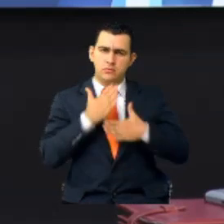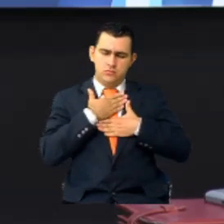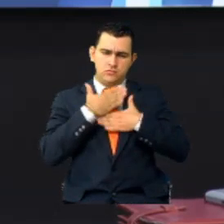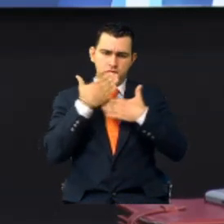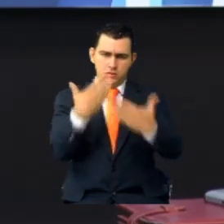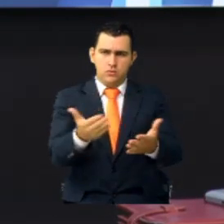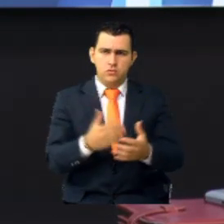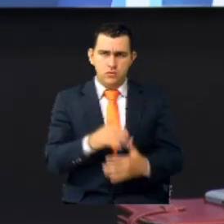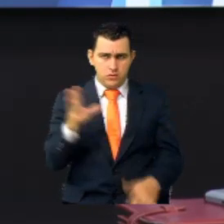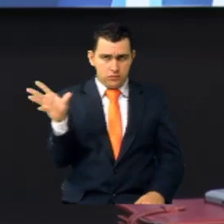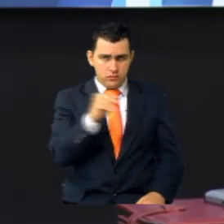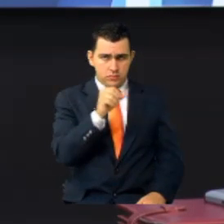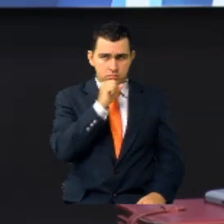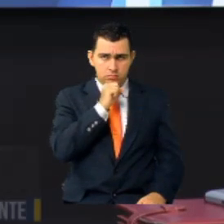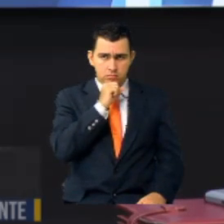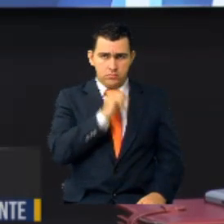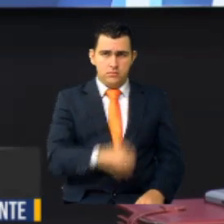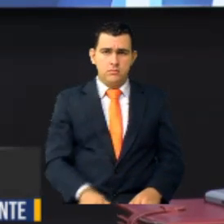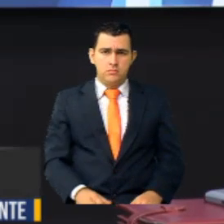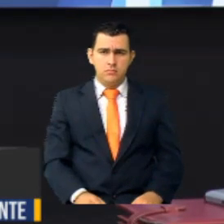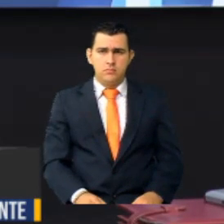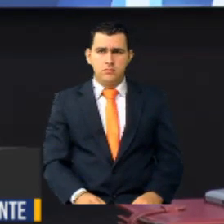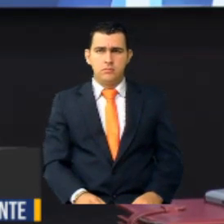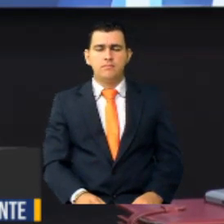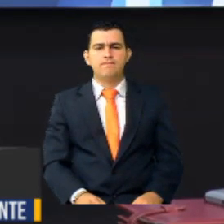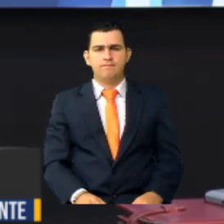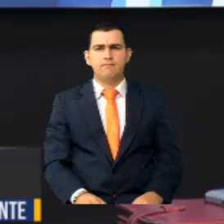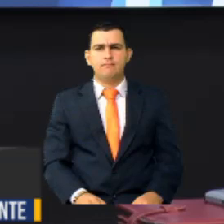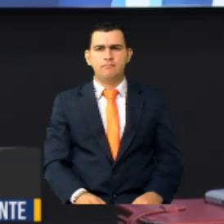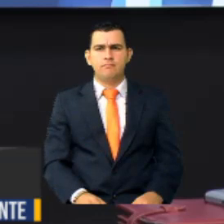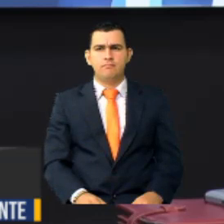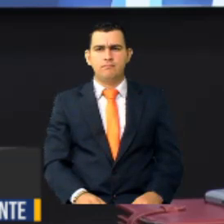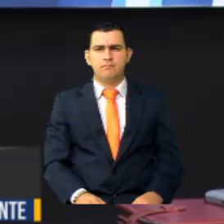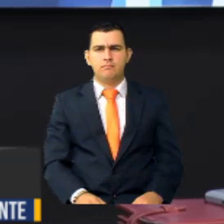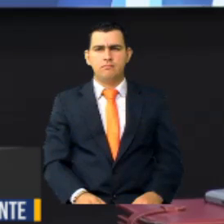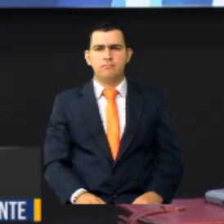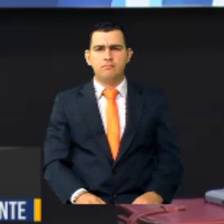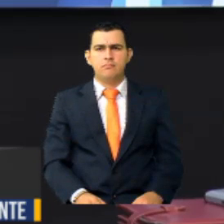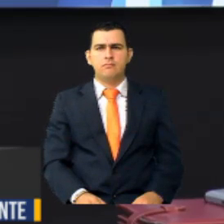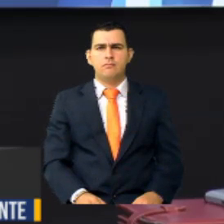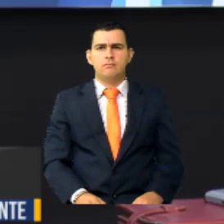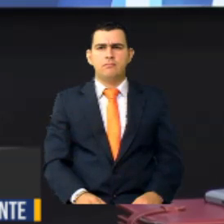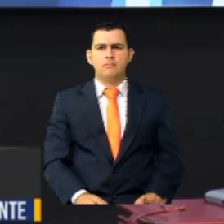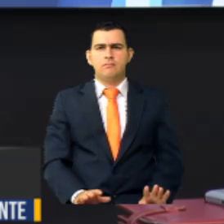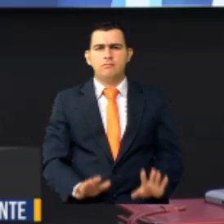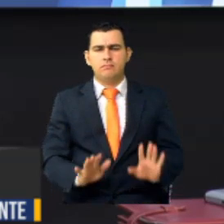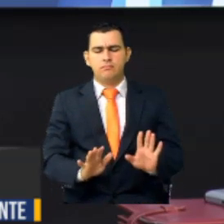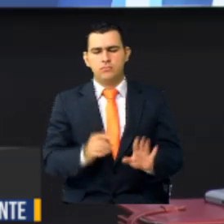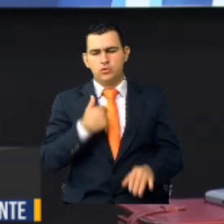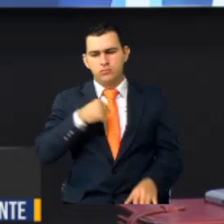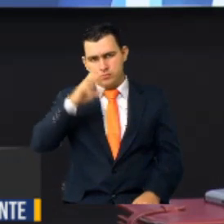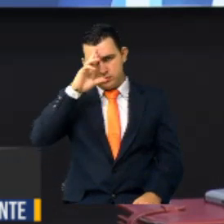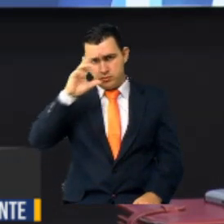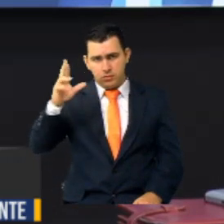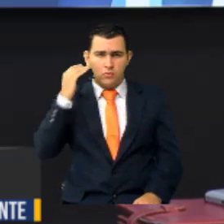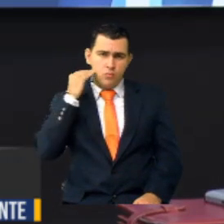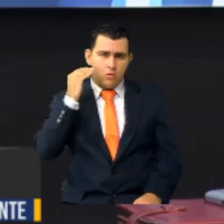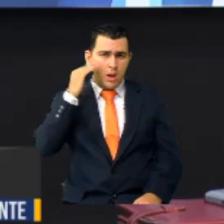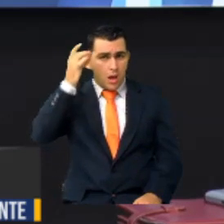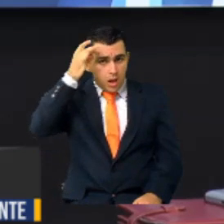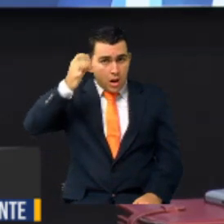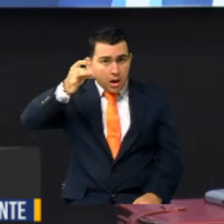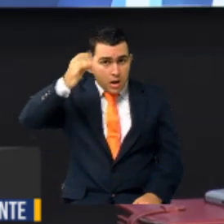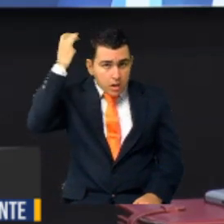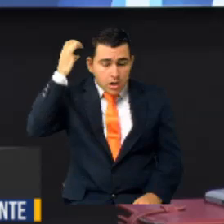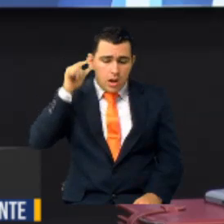ciudad. Si Jehová no edificare la casa, en vano verán los que la guarden. Con todo respeto a la doctora Liliana y